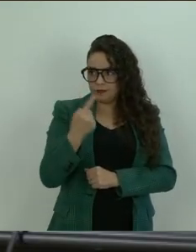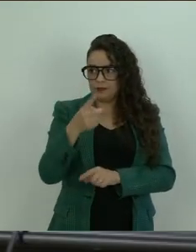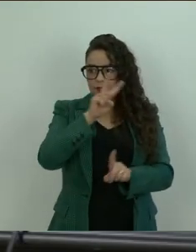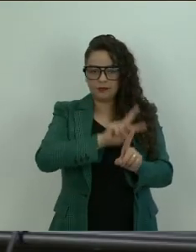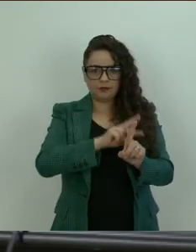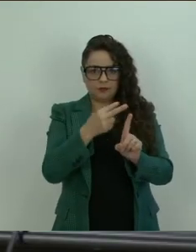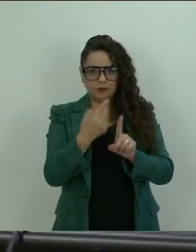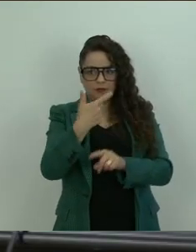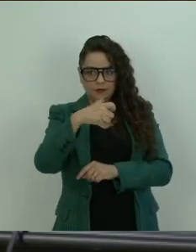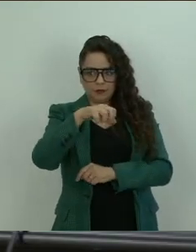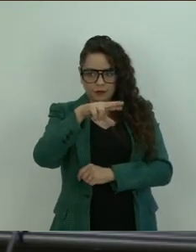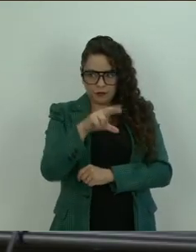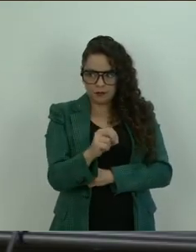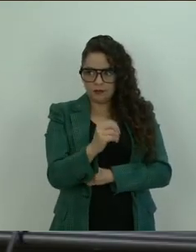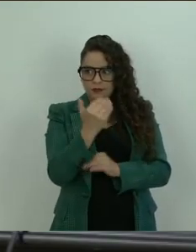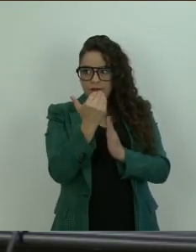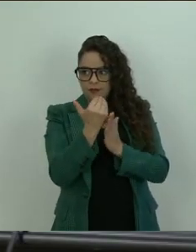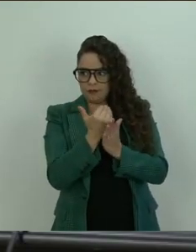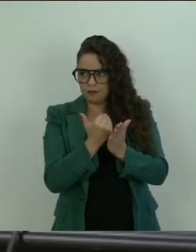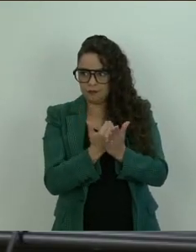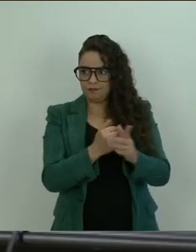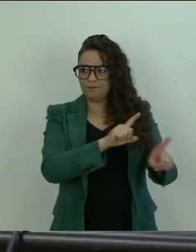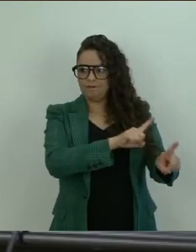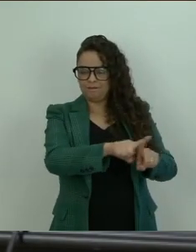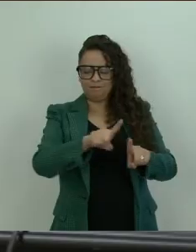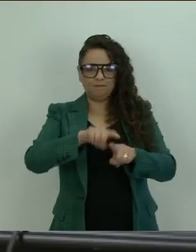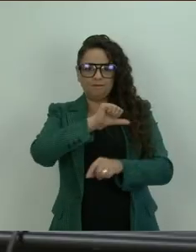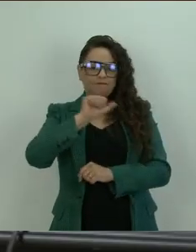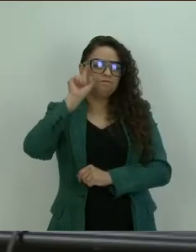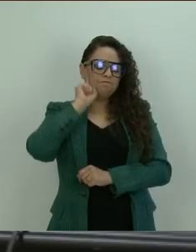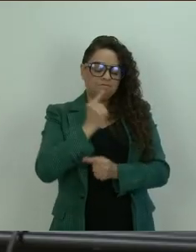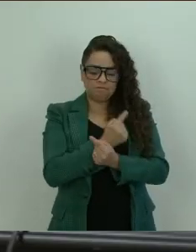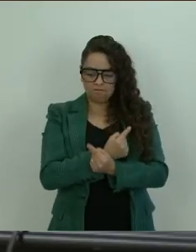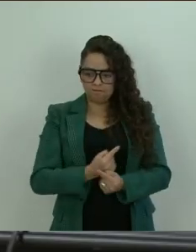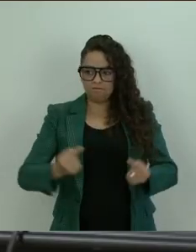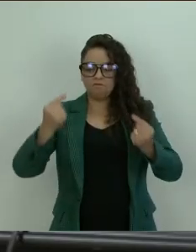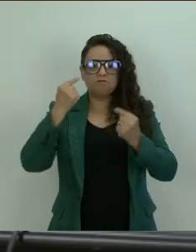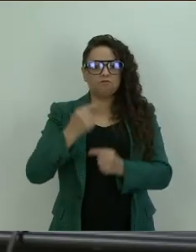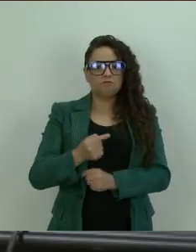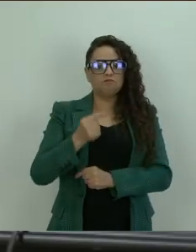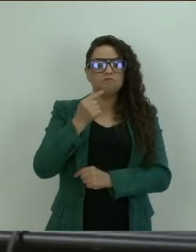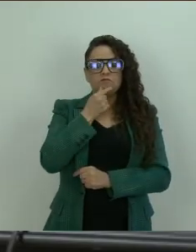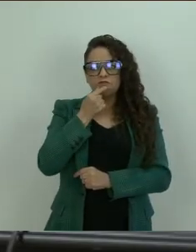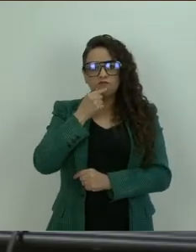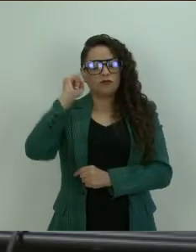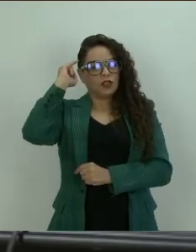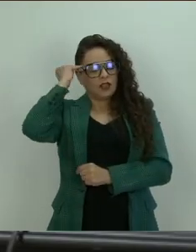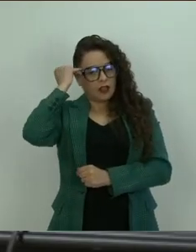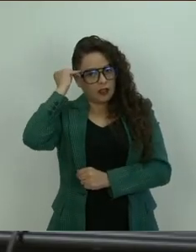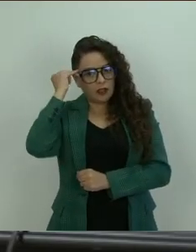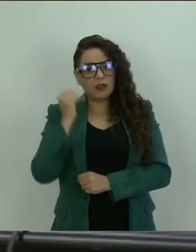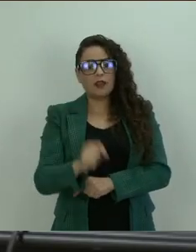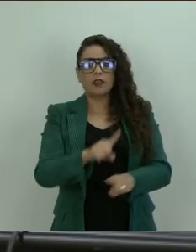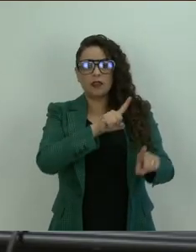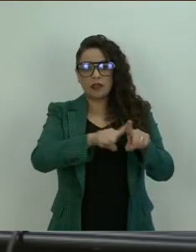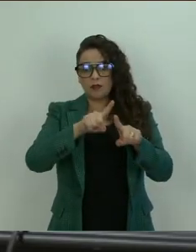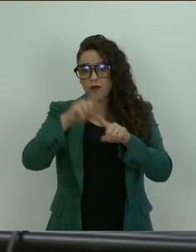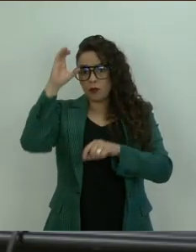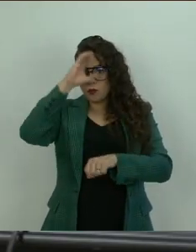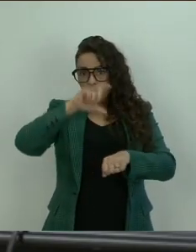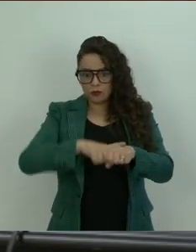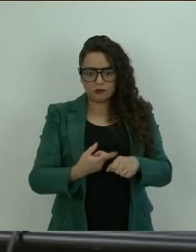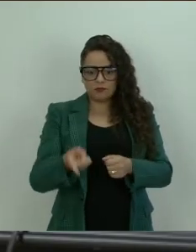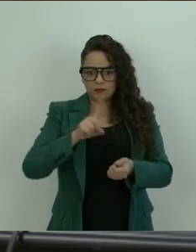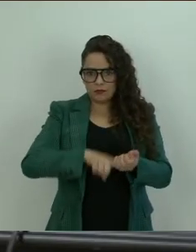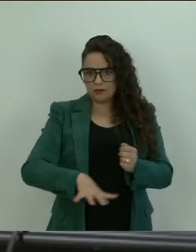perspectiva interseccional, una perspectiva de las mujeres y niñas indígenas, una perspectiva intercultural y una